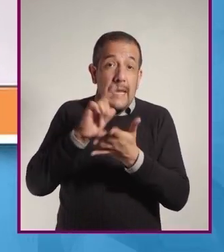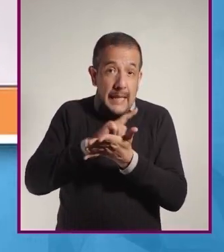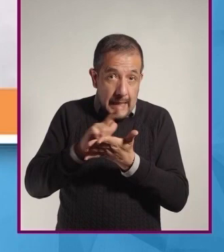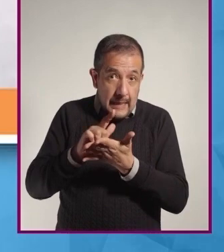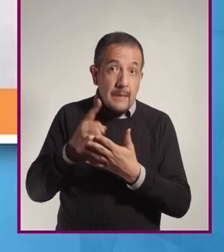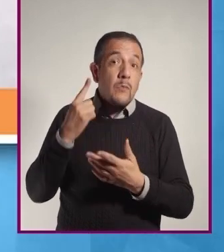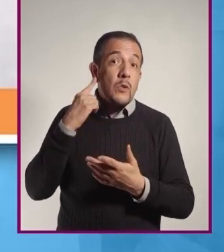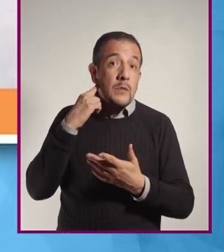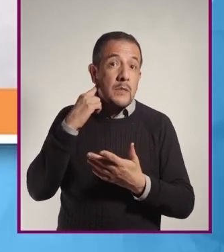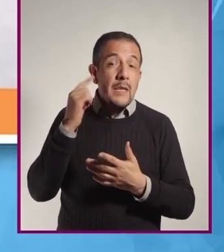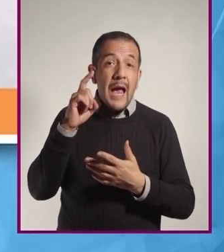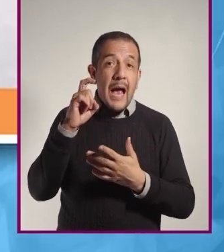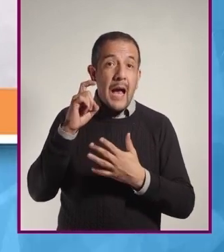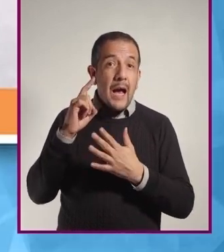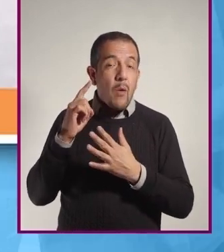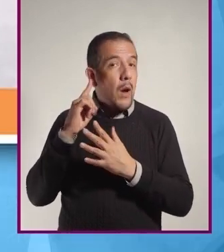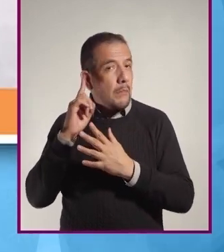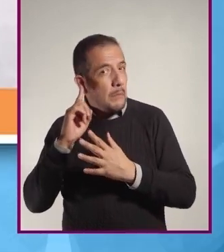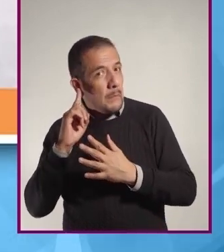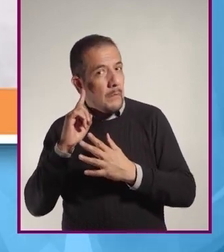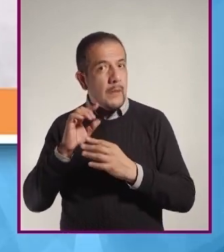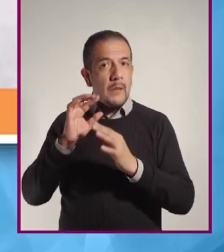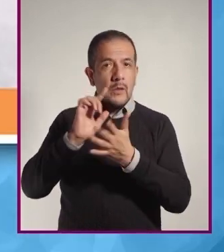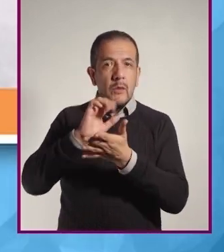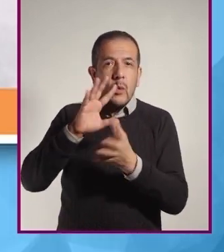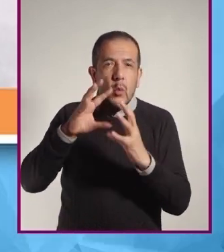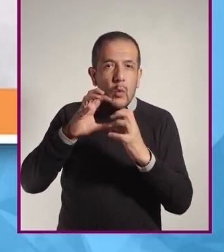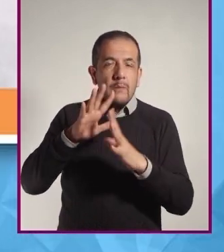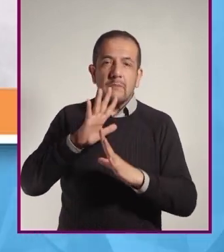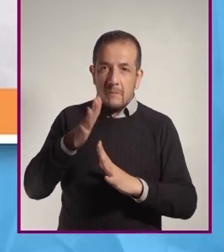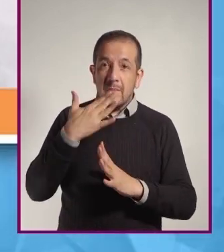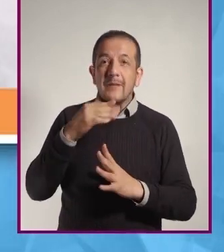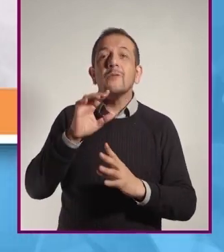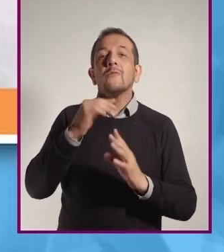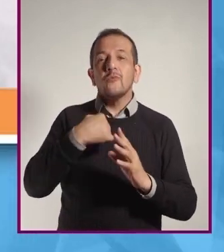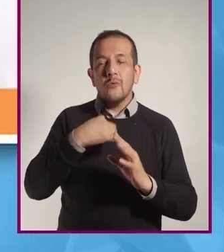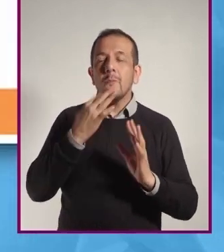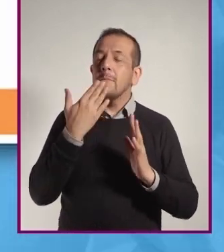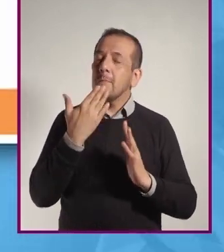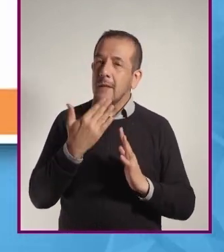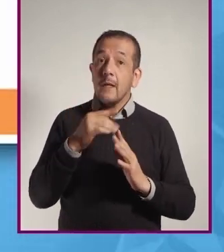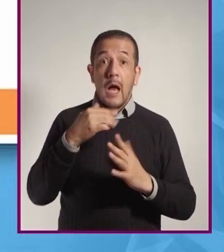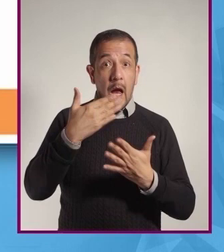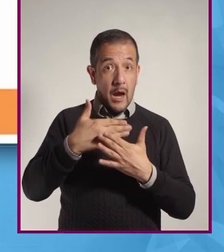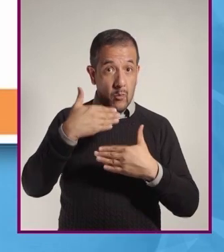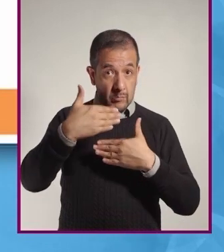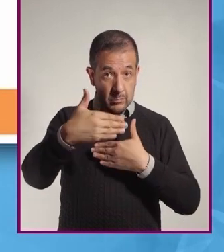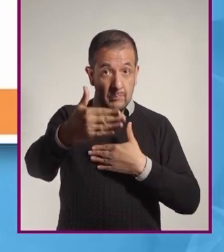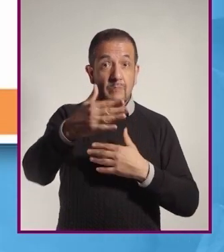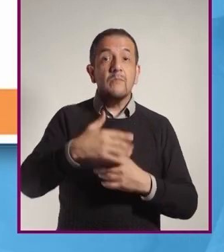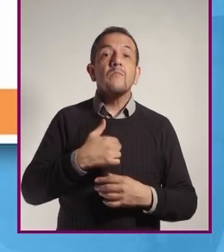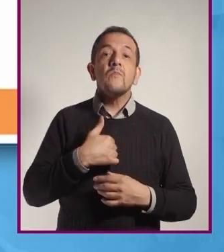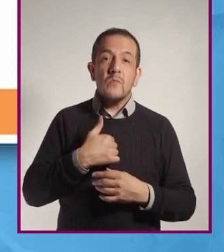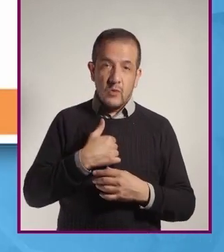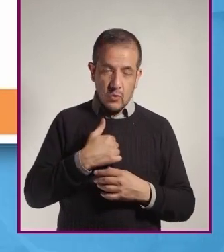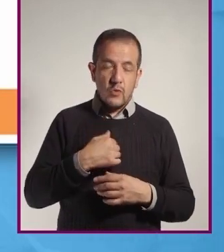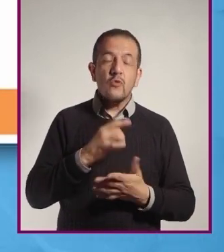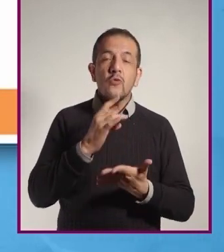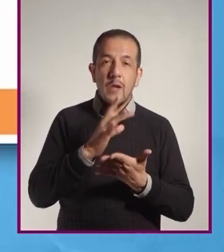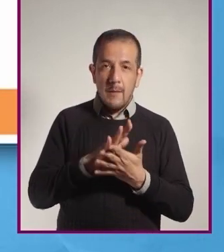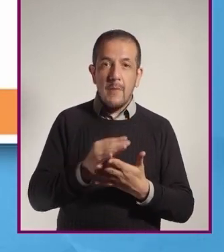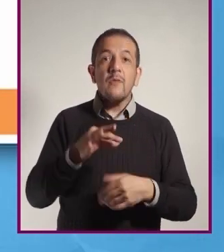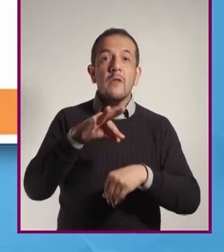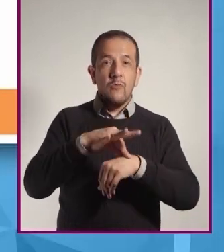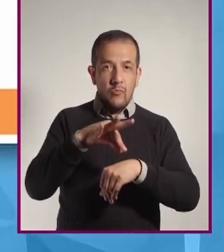bien. De ahora en adelante voy a tener mucho cuidado con los oídos. Solo voy a usar los medicamentos